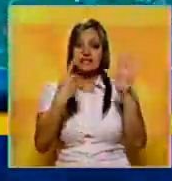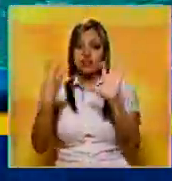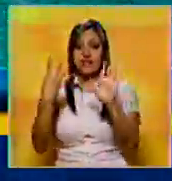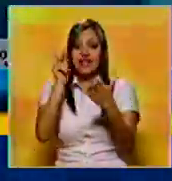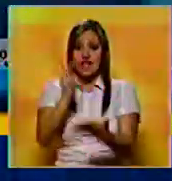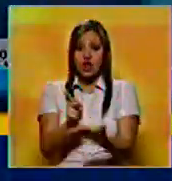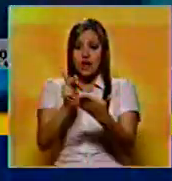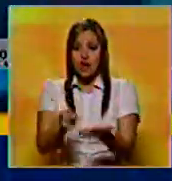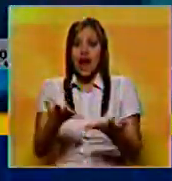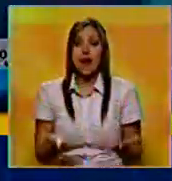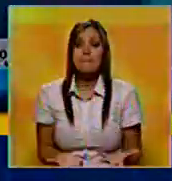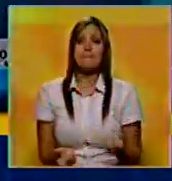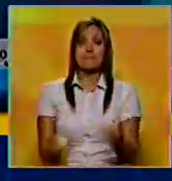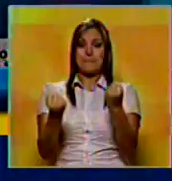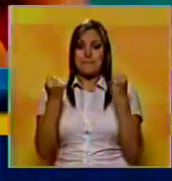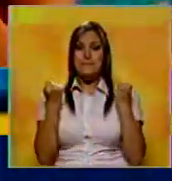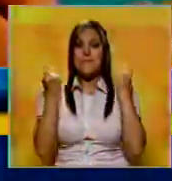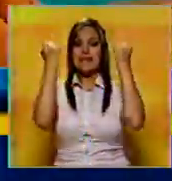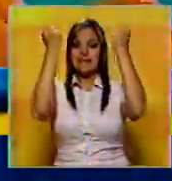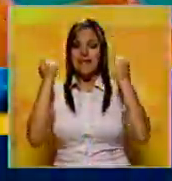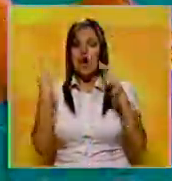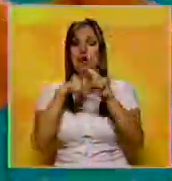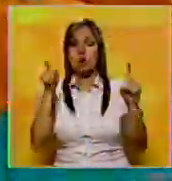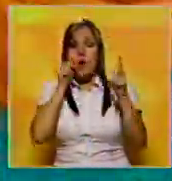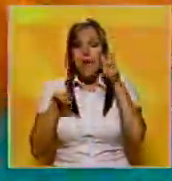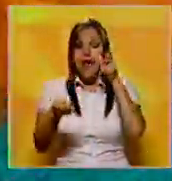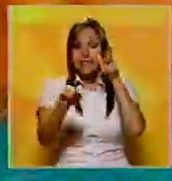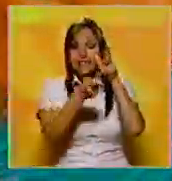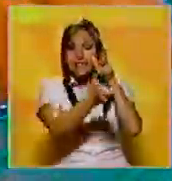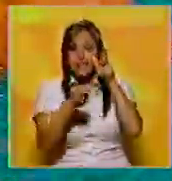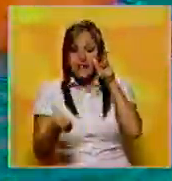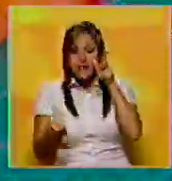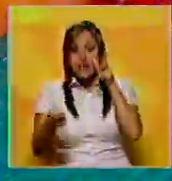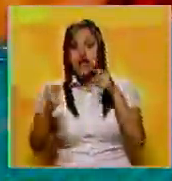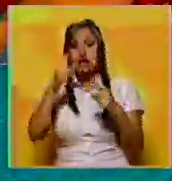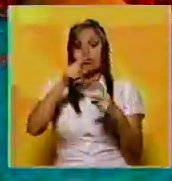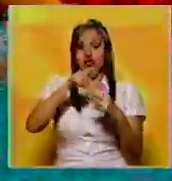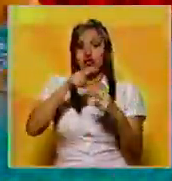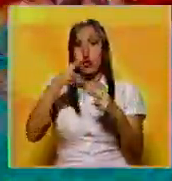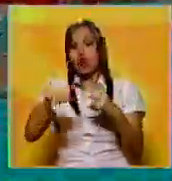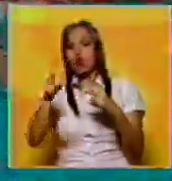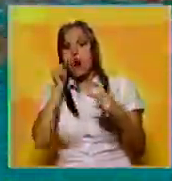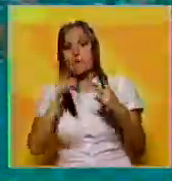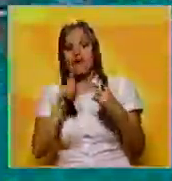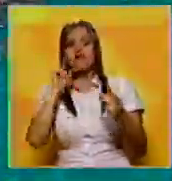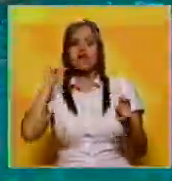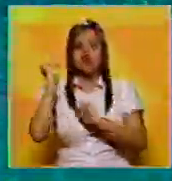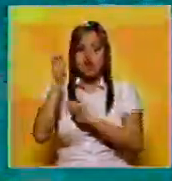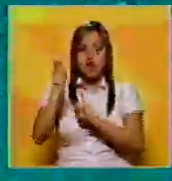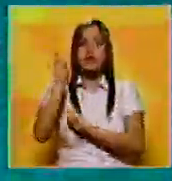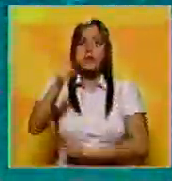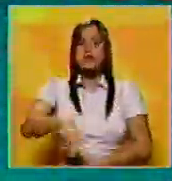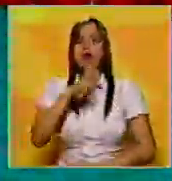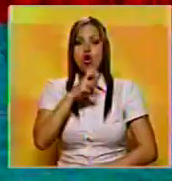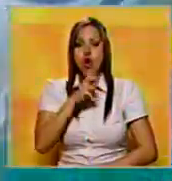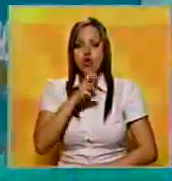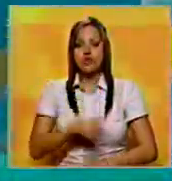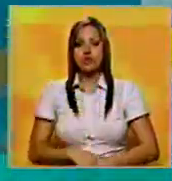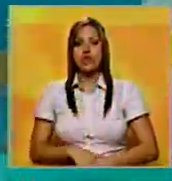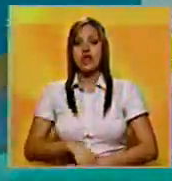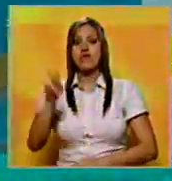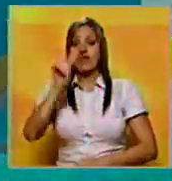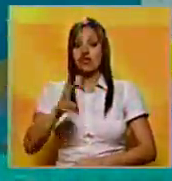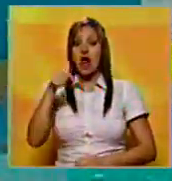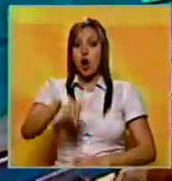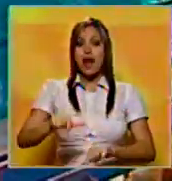del levantamiento de pesas, mientras que el esgrimista Hernán Hansen y Ade Quintero, en judo, también ganaron el oro en esta jornada. Así entonces, Venezuela